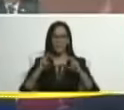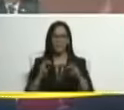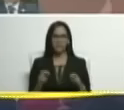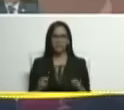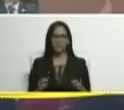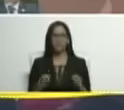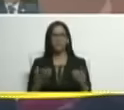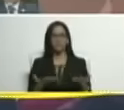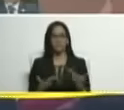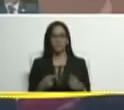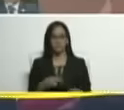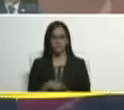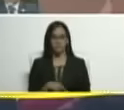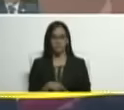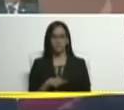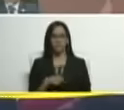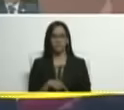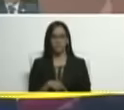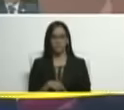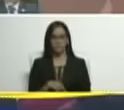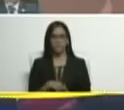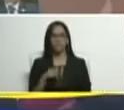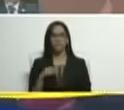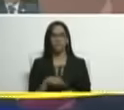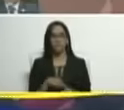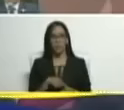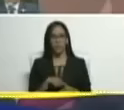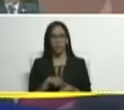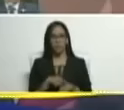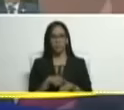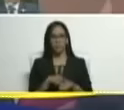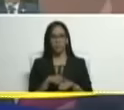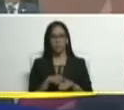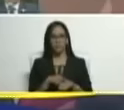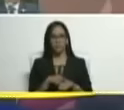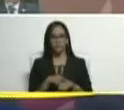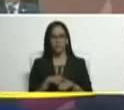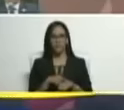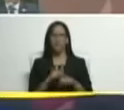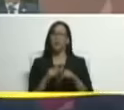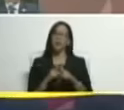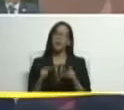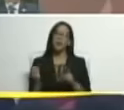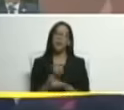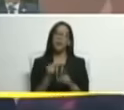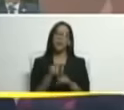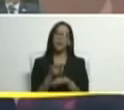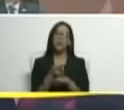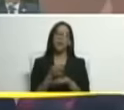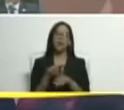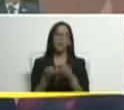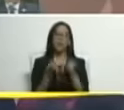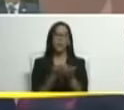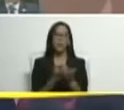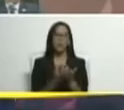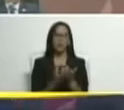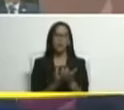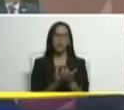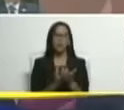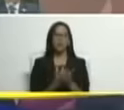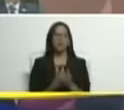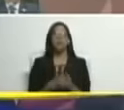tiempo, tiempo, tiempo. Pero al golpe económico de los corruptos le dimos